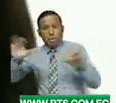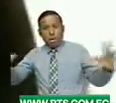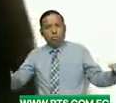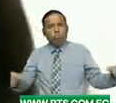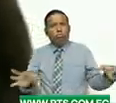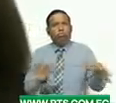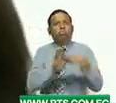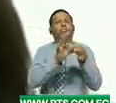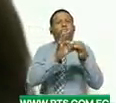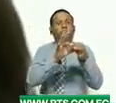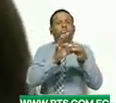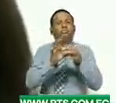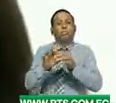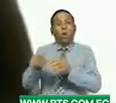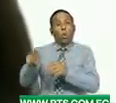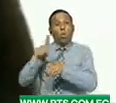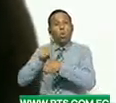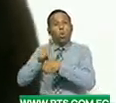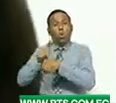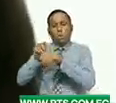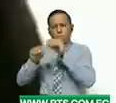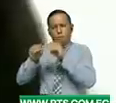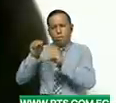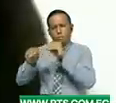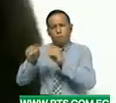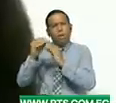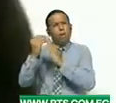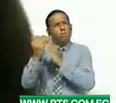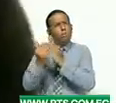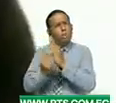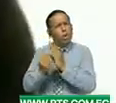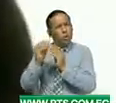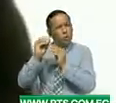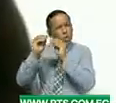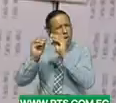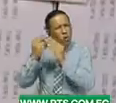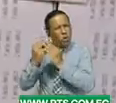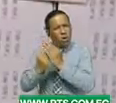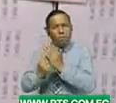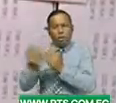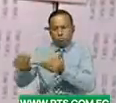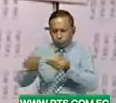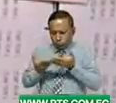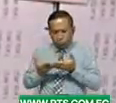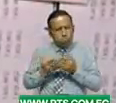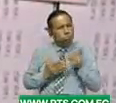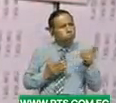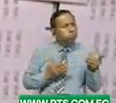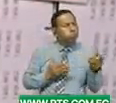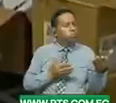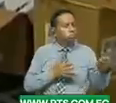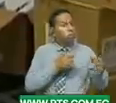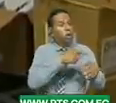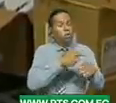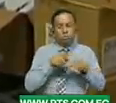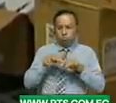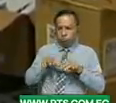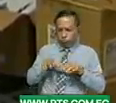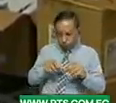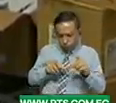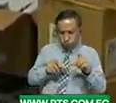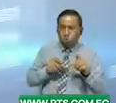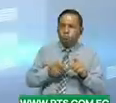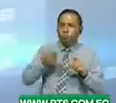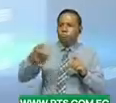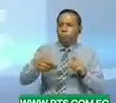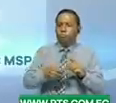sistemas de historia clínica electrónica del Ministerio de Salud Pública y también con el AS400 del IES. El CERCOV determinará el techo de los precios.